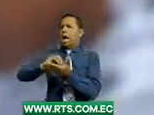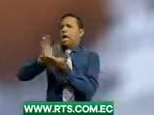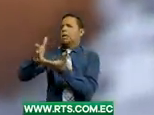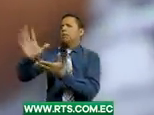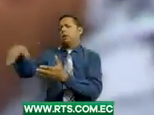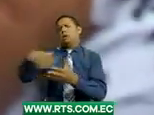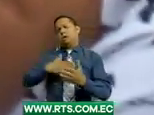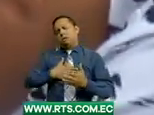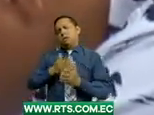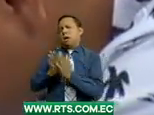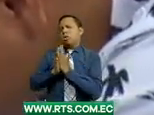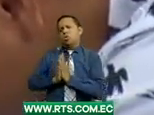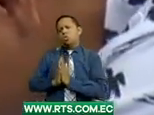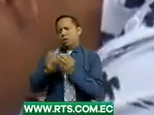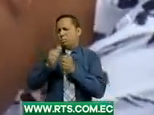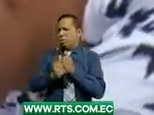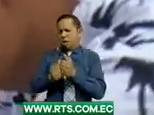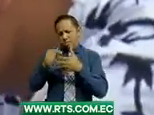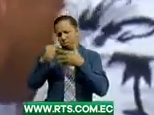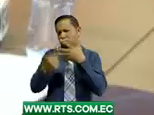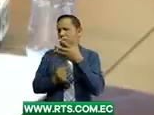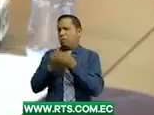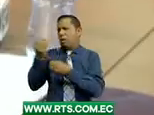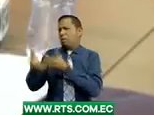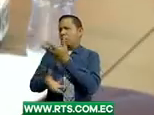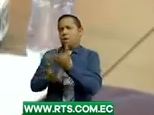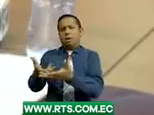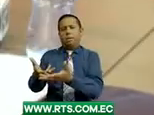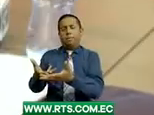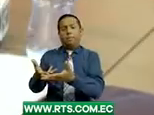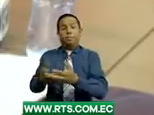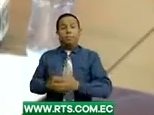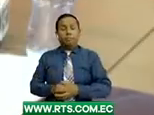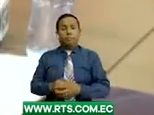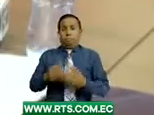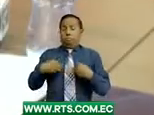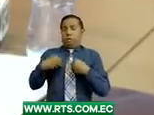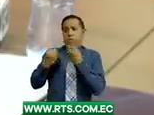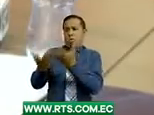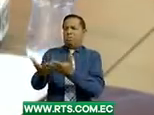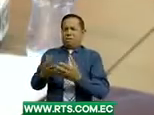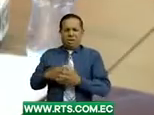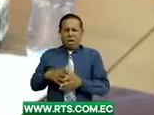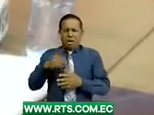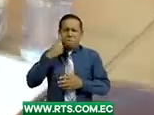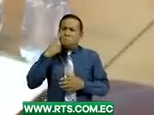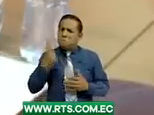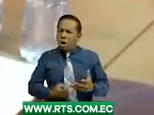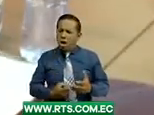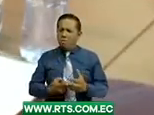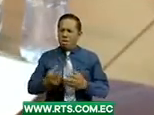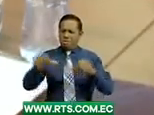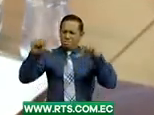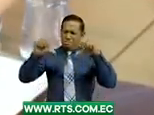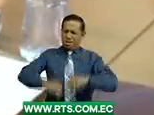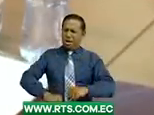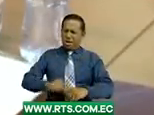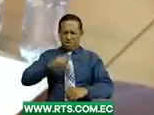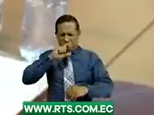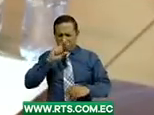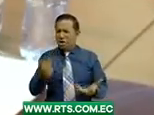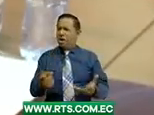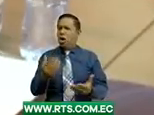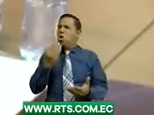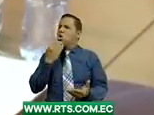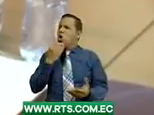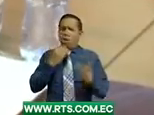graduarse de secundaria y entrar a la universidad. Esto de que es una prueba antipedagógica, antitécnica, porque tú no puedes evaluar a